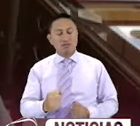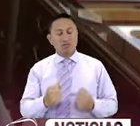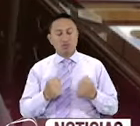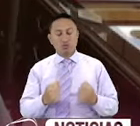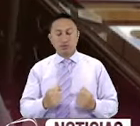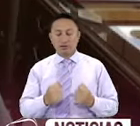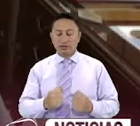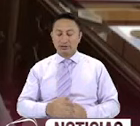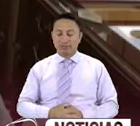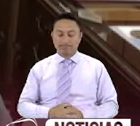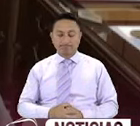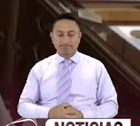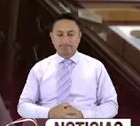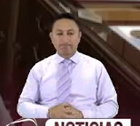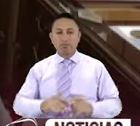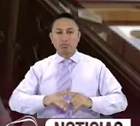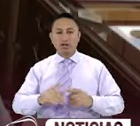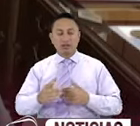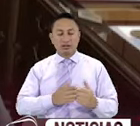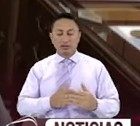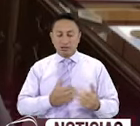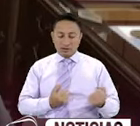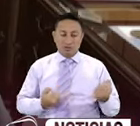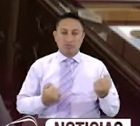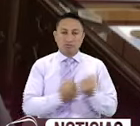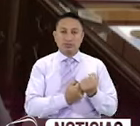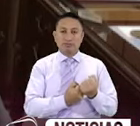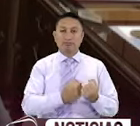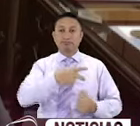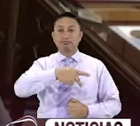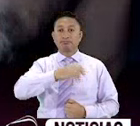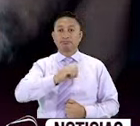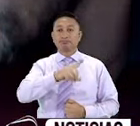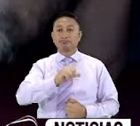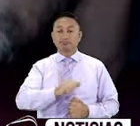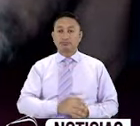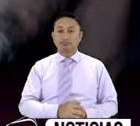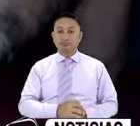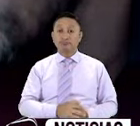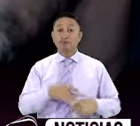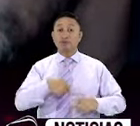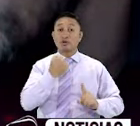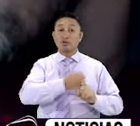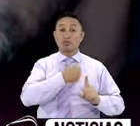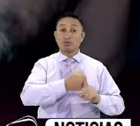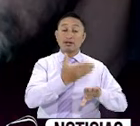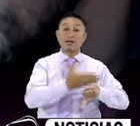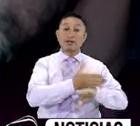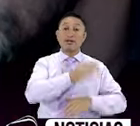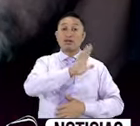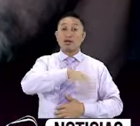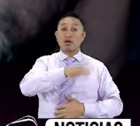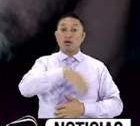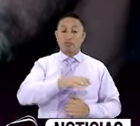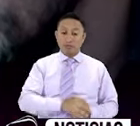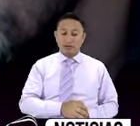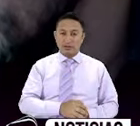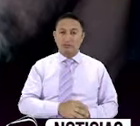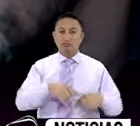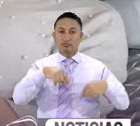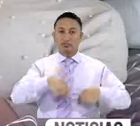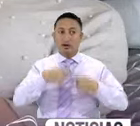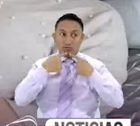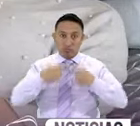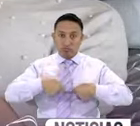Pero ahí estamos, apoyándola a Paola. Esta lucha inició hace 5 meses, cuando se mediatizó el caso, pues